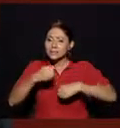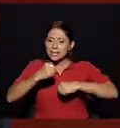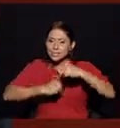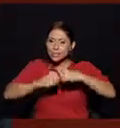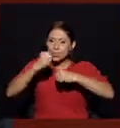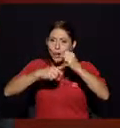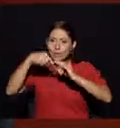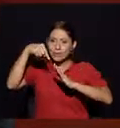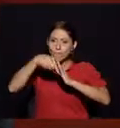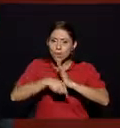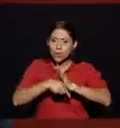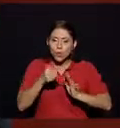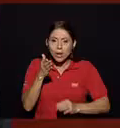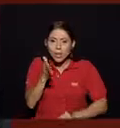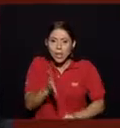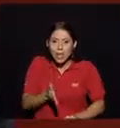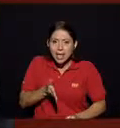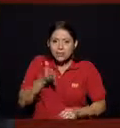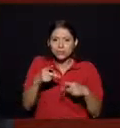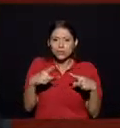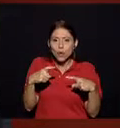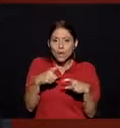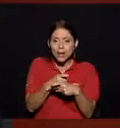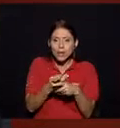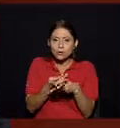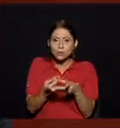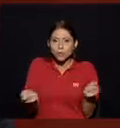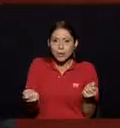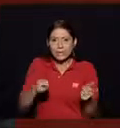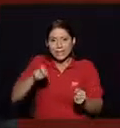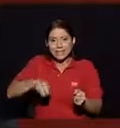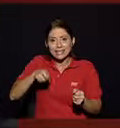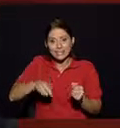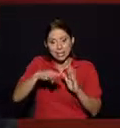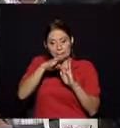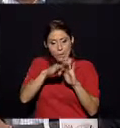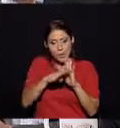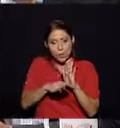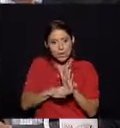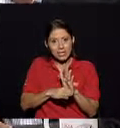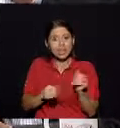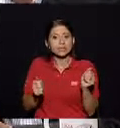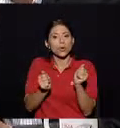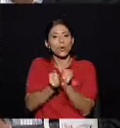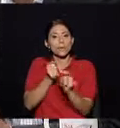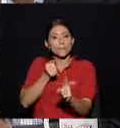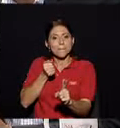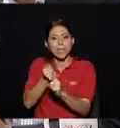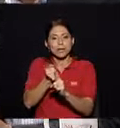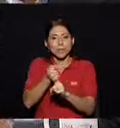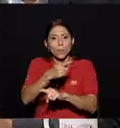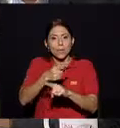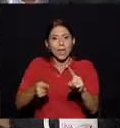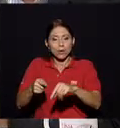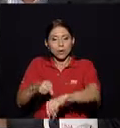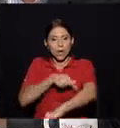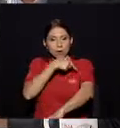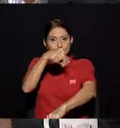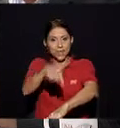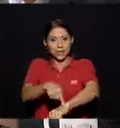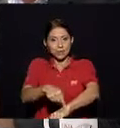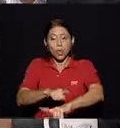son lentos de resolver y complejos de resolver y que van a requerir políticas que van a tener más impactos en mediano y largo plazo. Pero